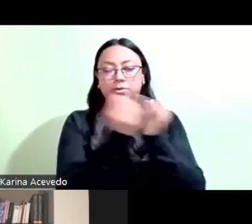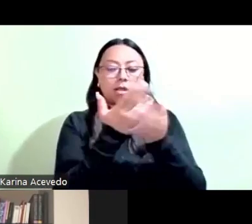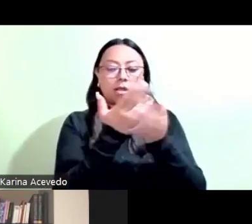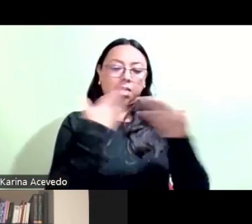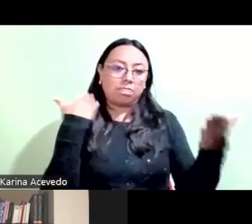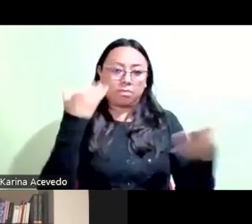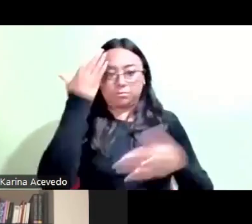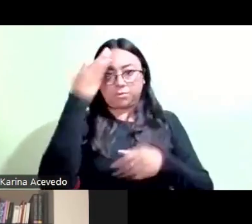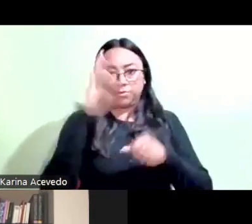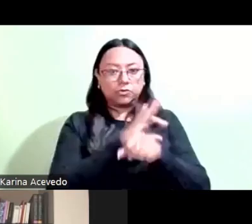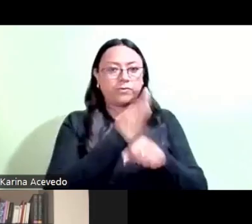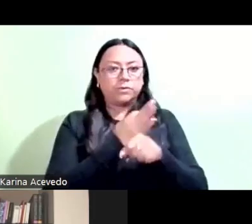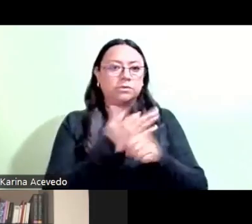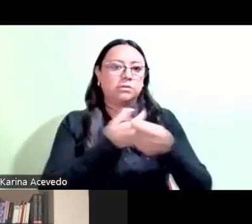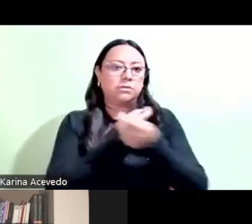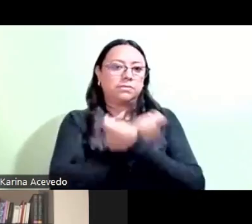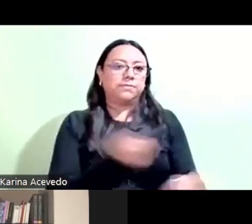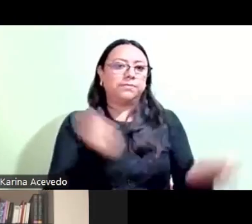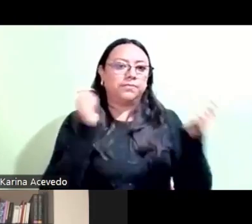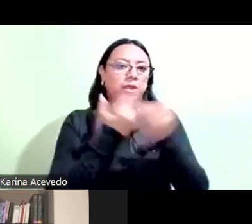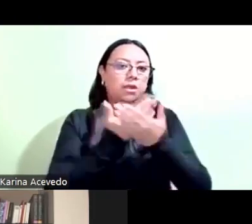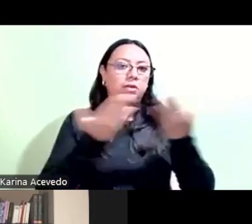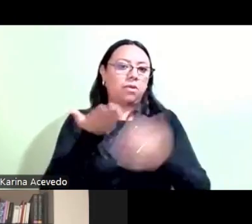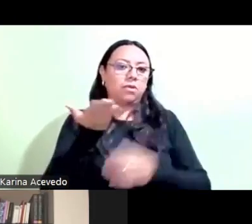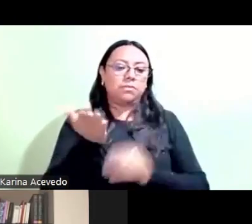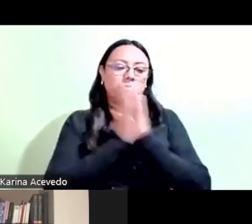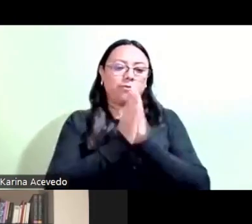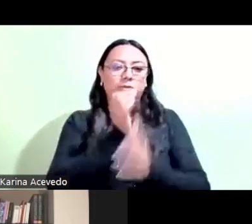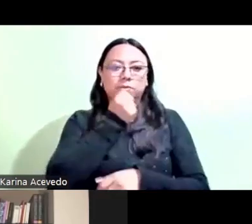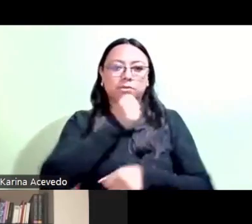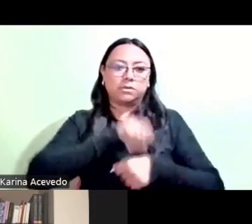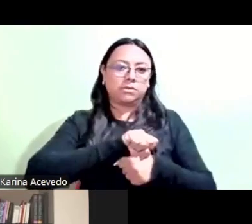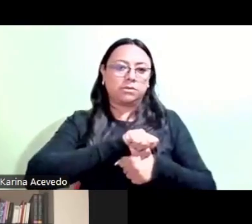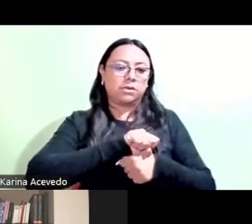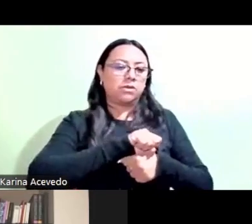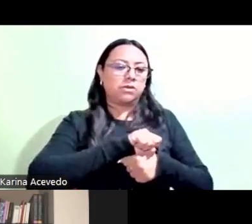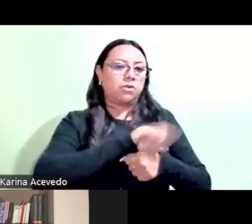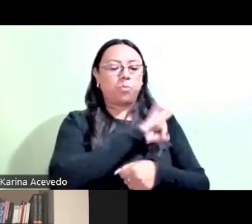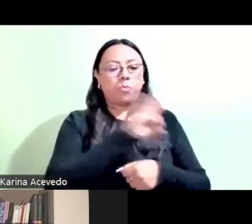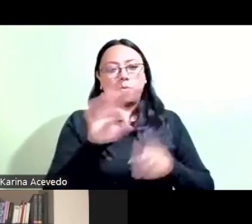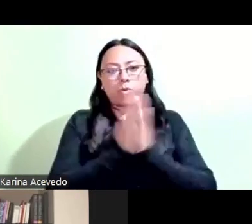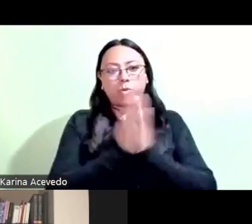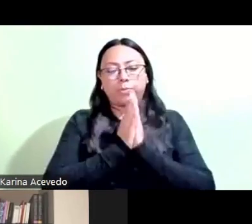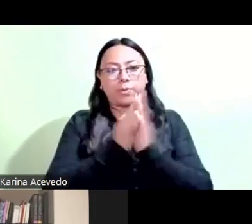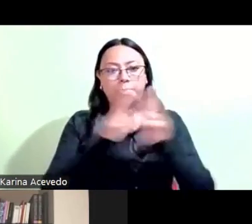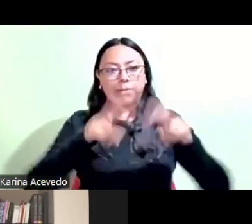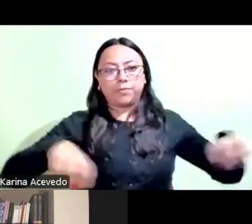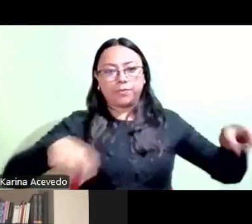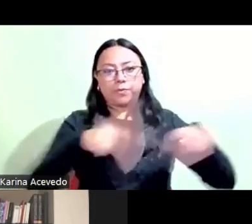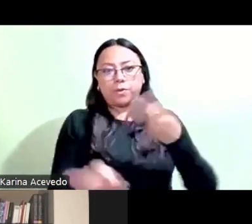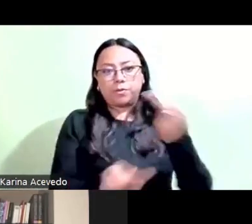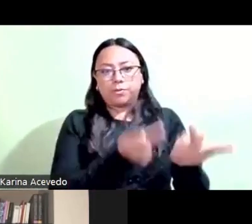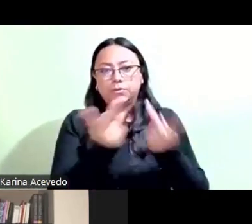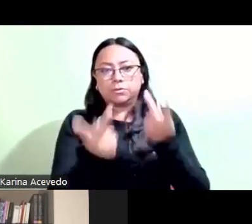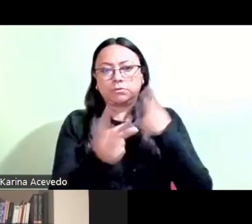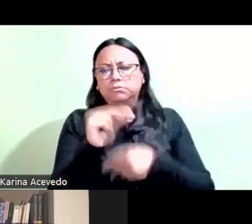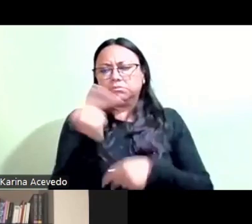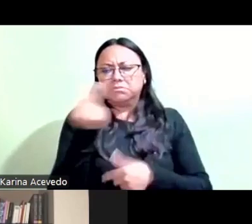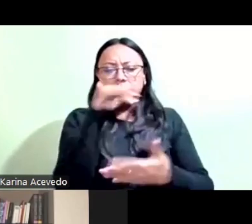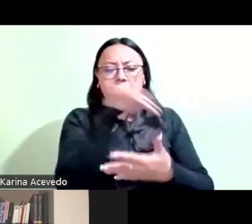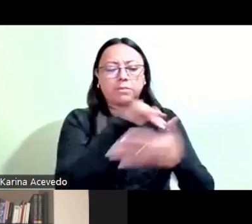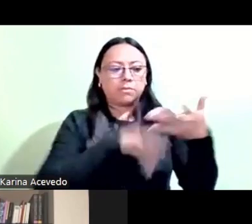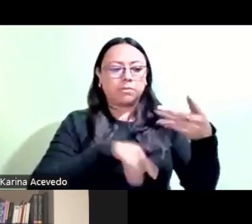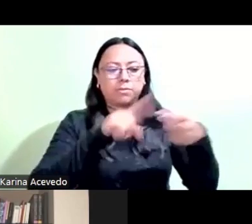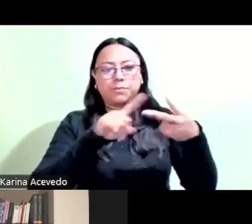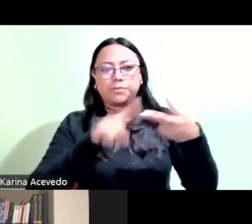con antelación, solicitaría al diputado secretario, si es tan gentil, de consultar a los presentes si es de dispensarse su lectura y aprobarse en